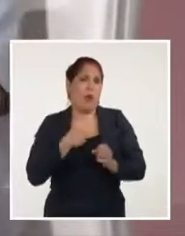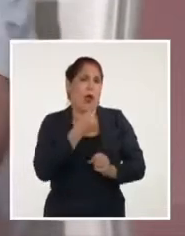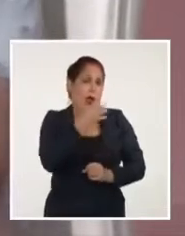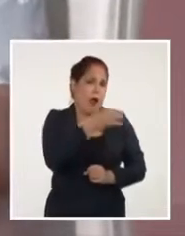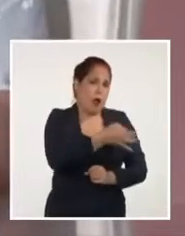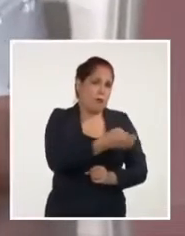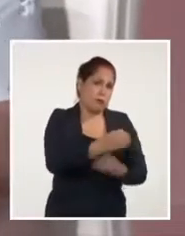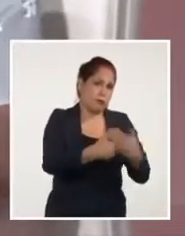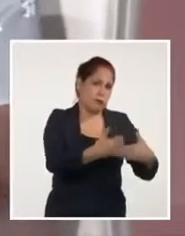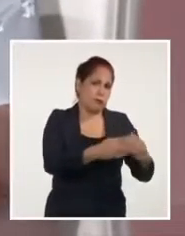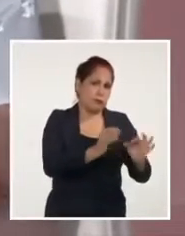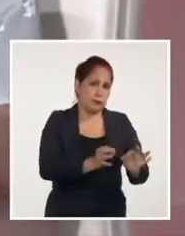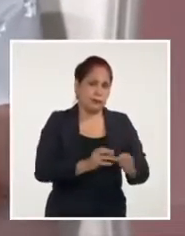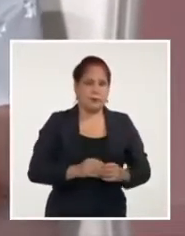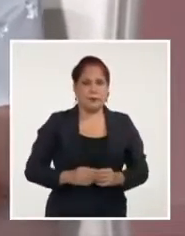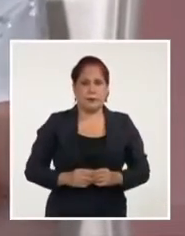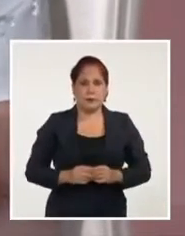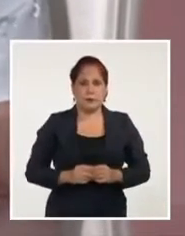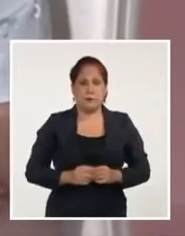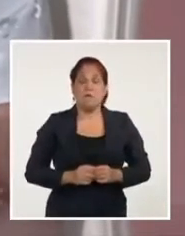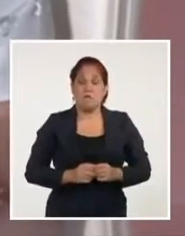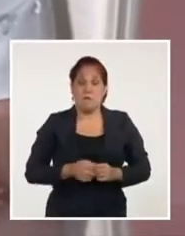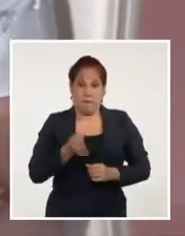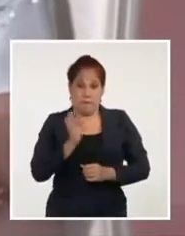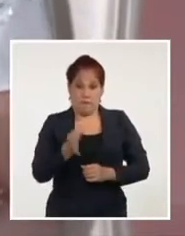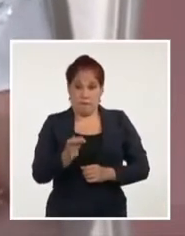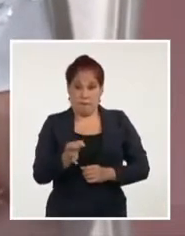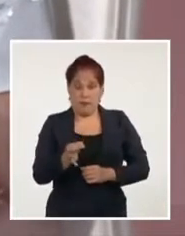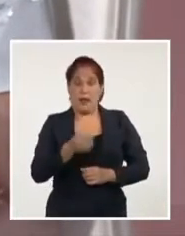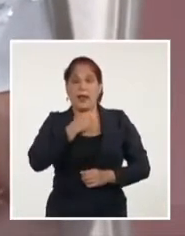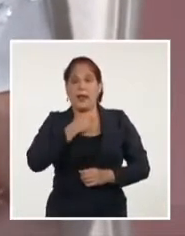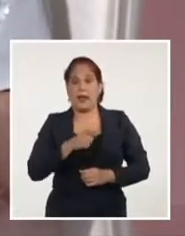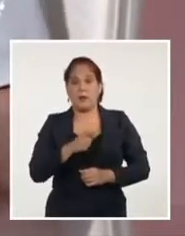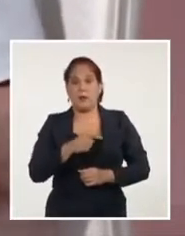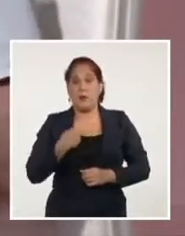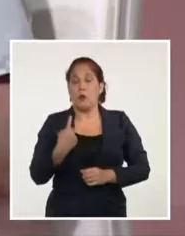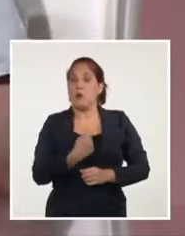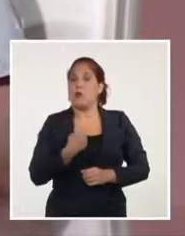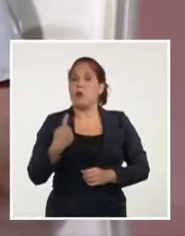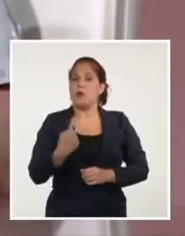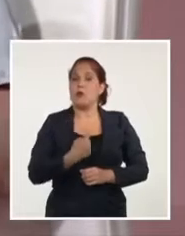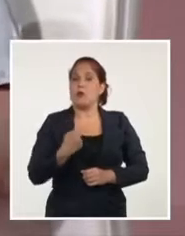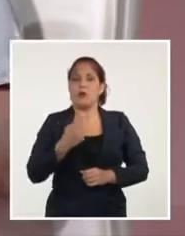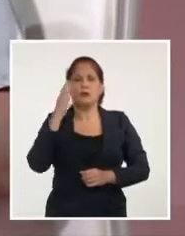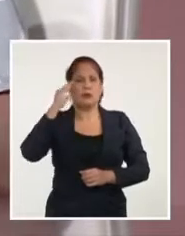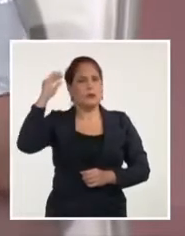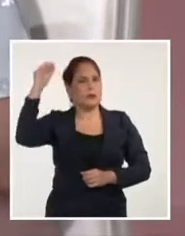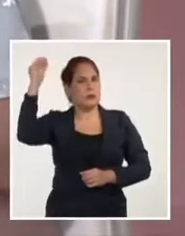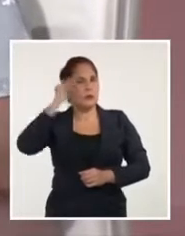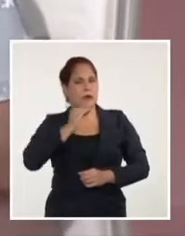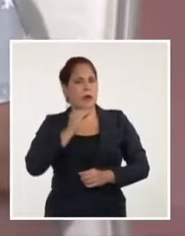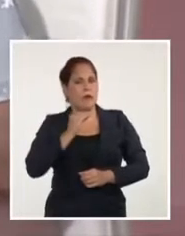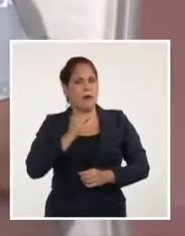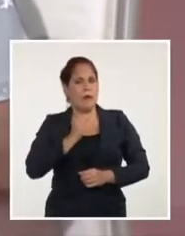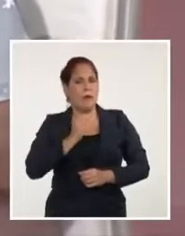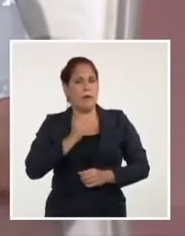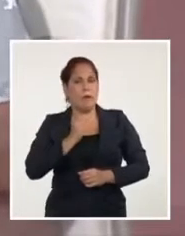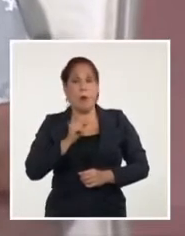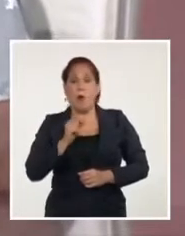procesos. Sucede que efectivamente al saber el valor que tiene lo